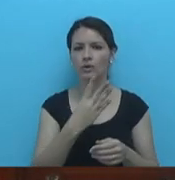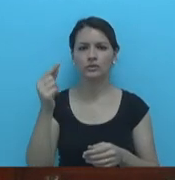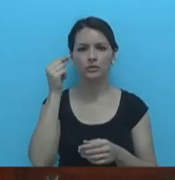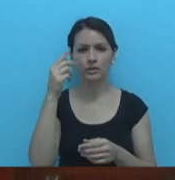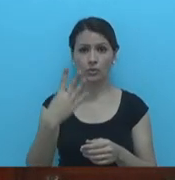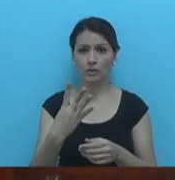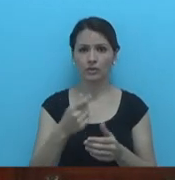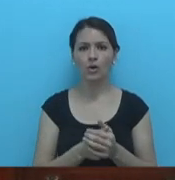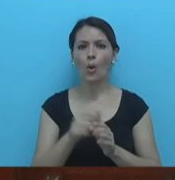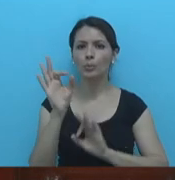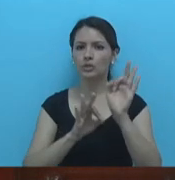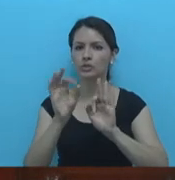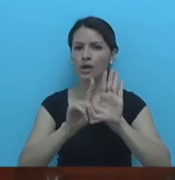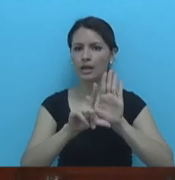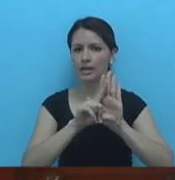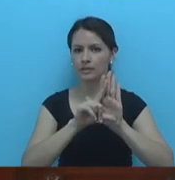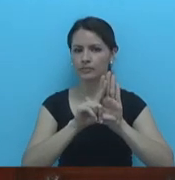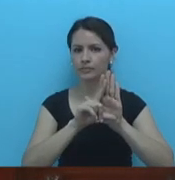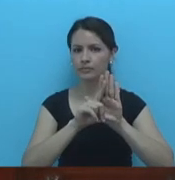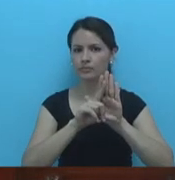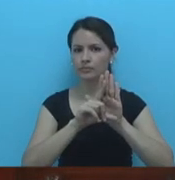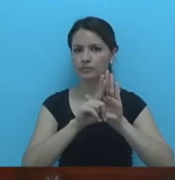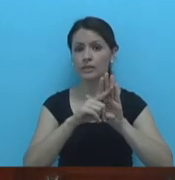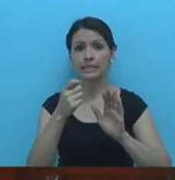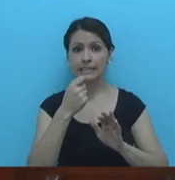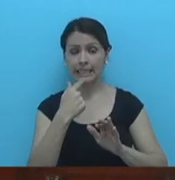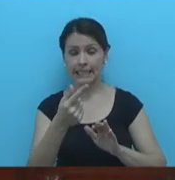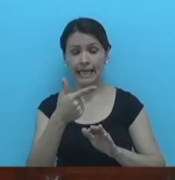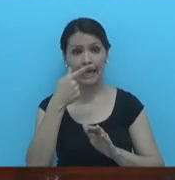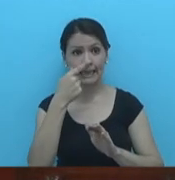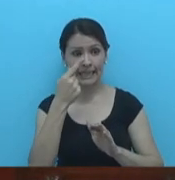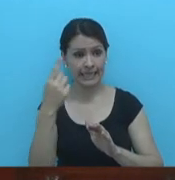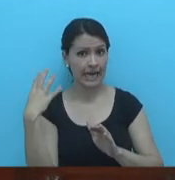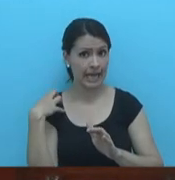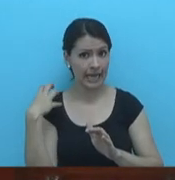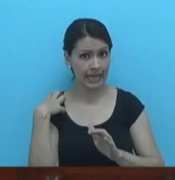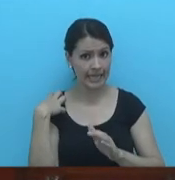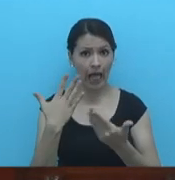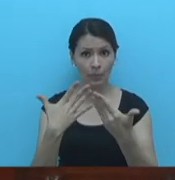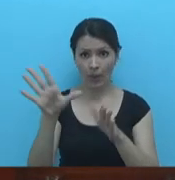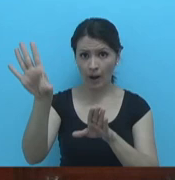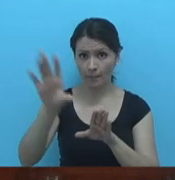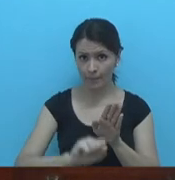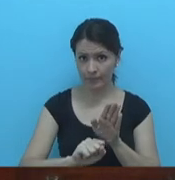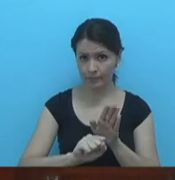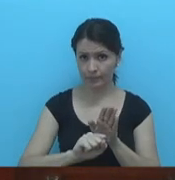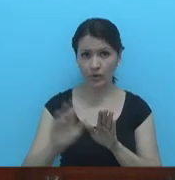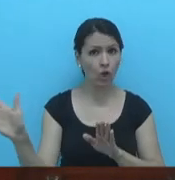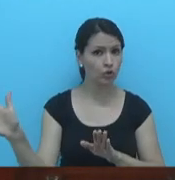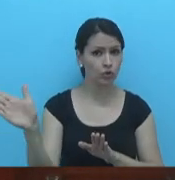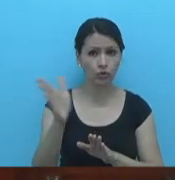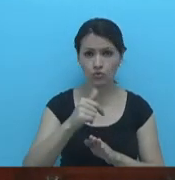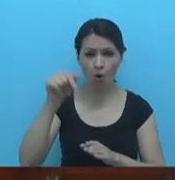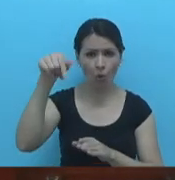33.434, proyecto de ley por el cual se declara de interés general y sujeto a expropiación, con todo lo clavado